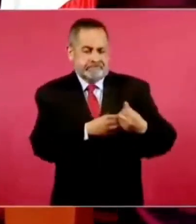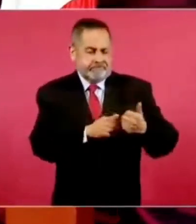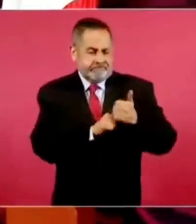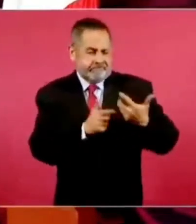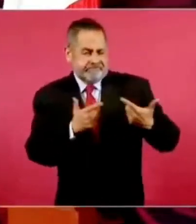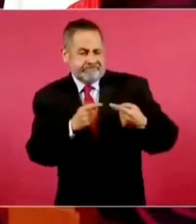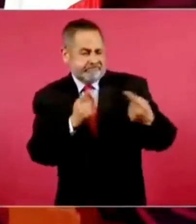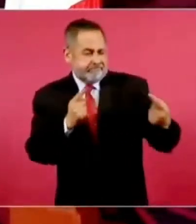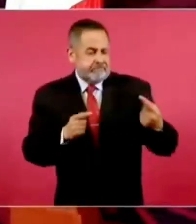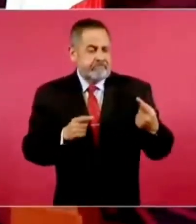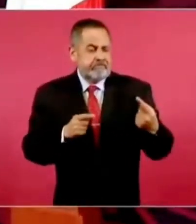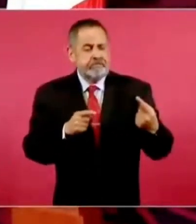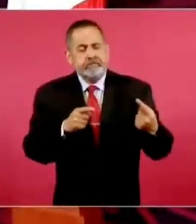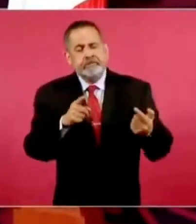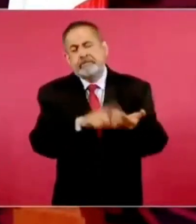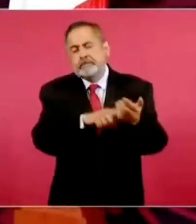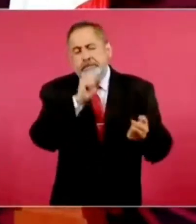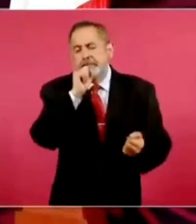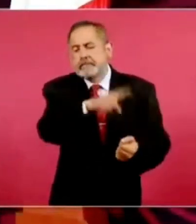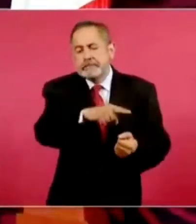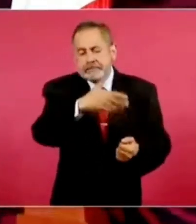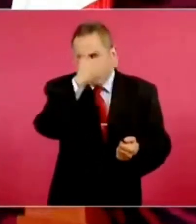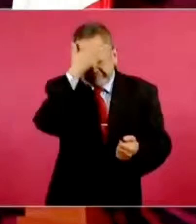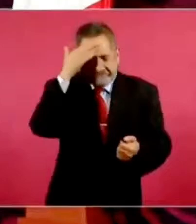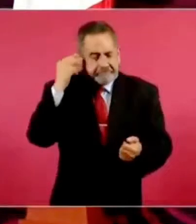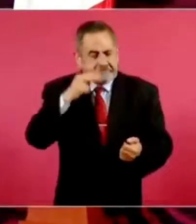pero también de inocentes,